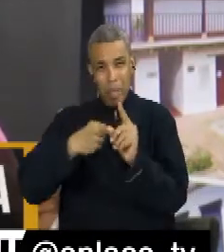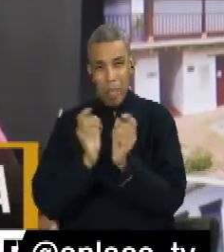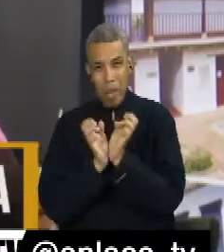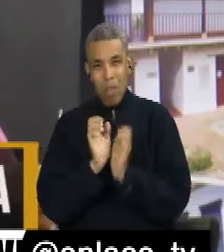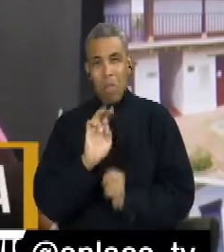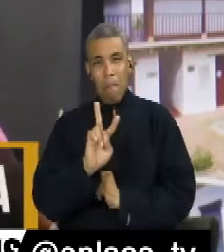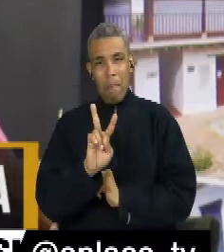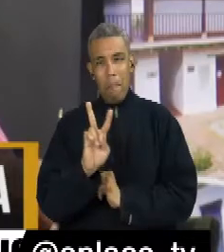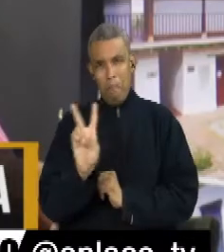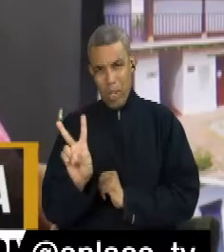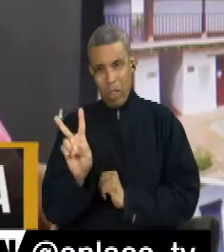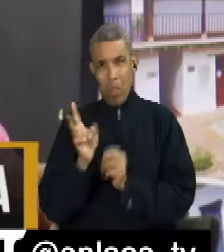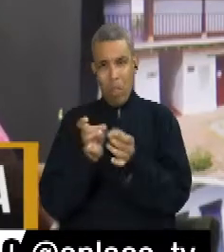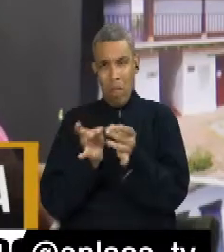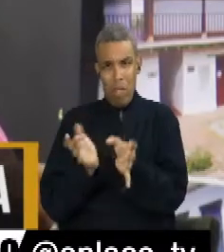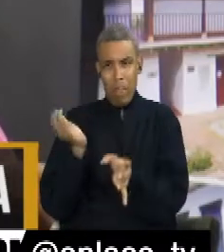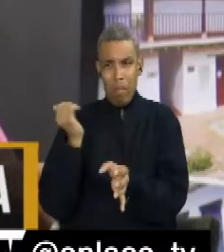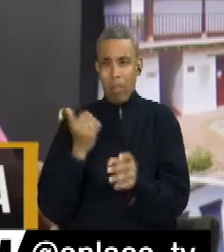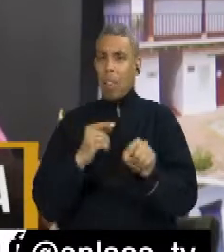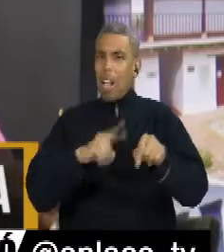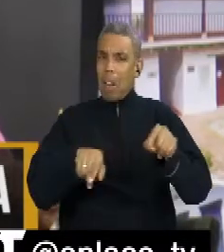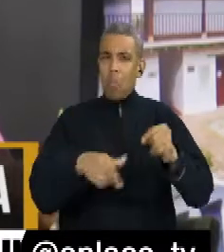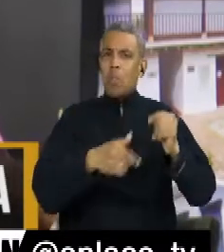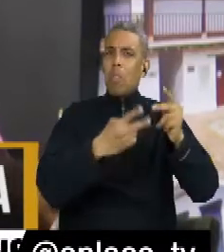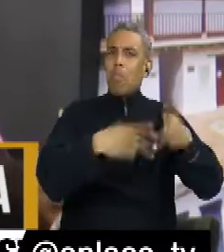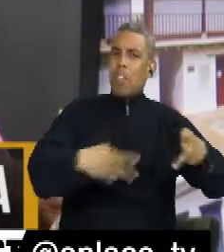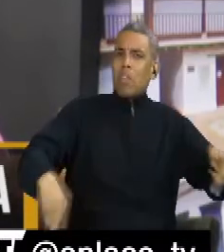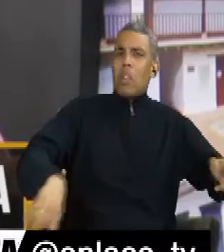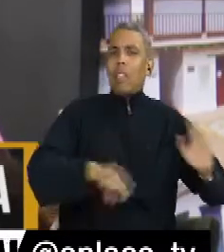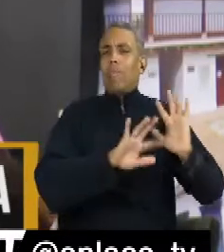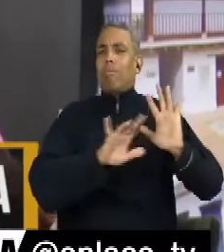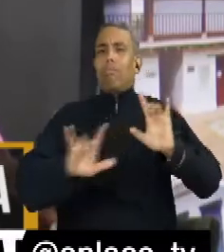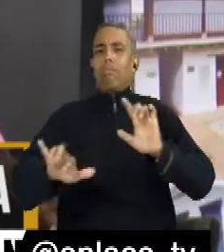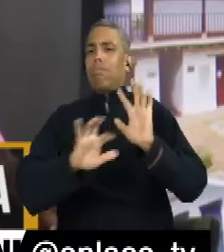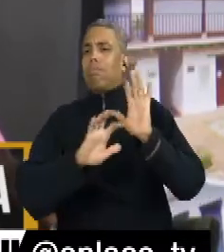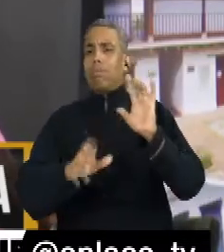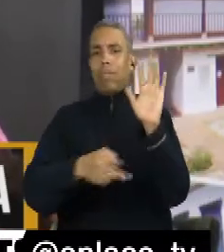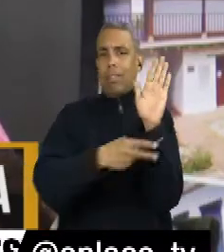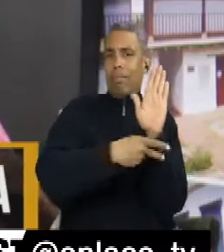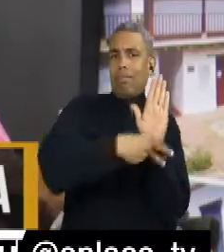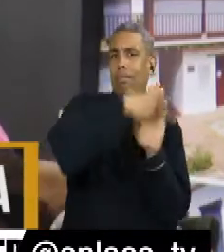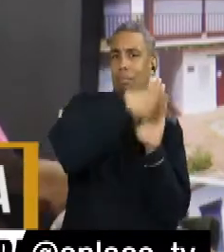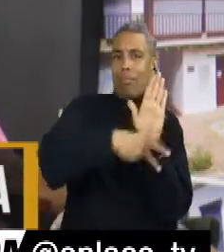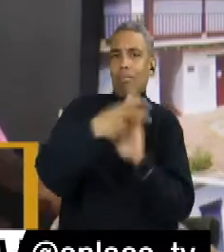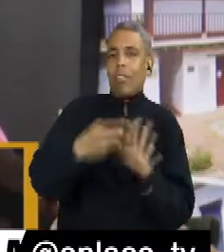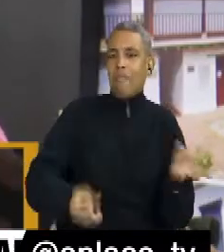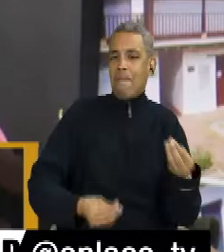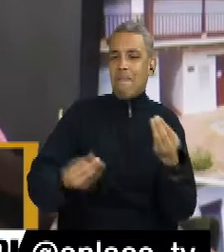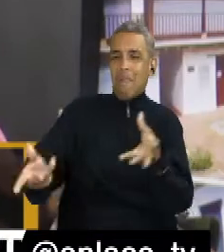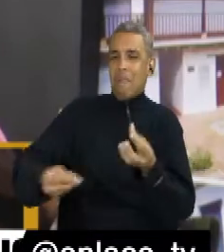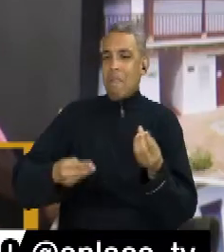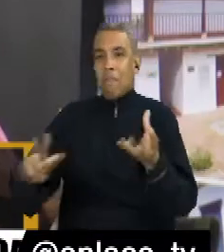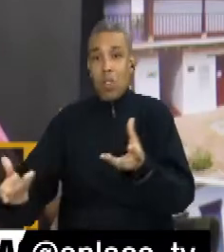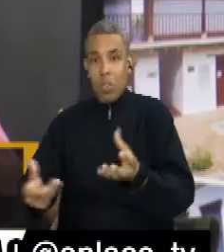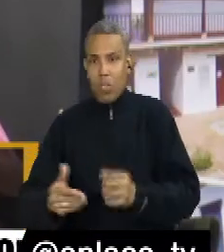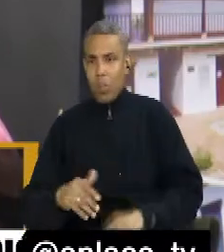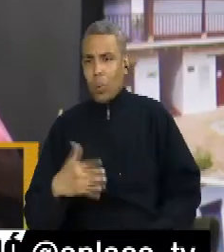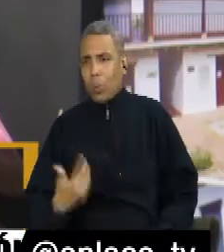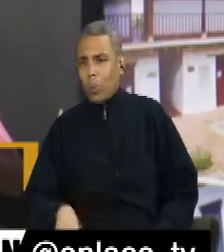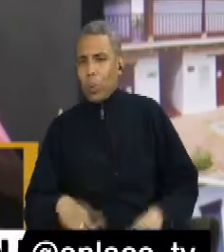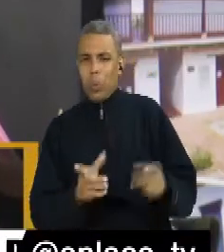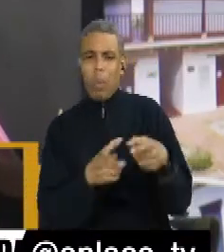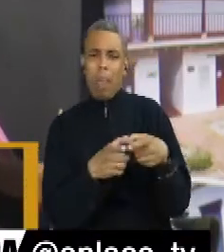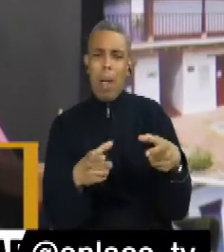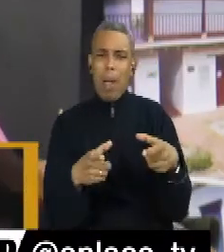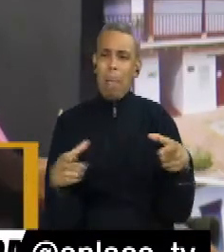cerraron las postulaciones. Podemos hablar de que por cada cupo de formación titulada se presentaron